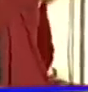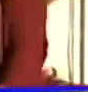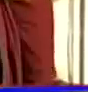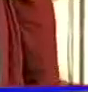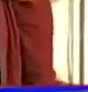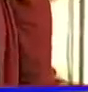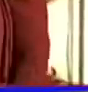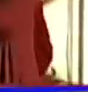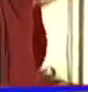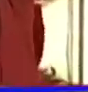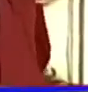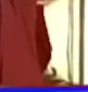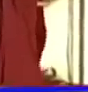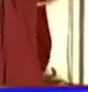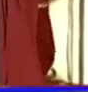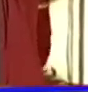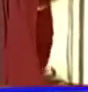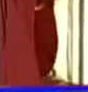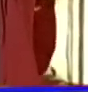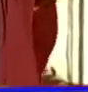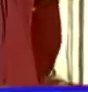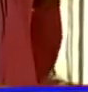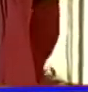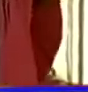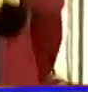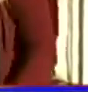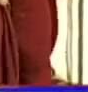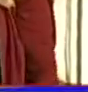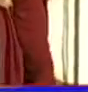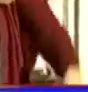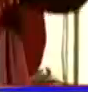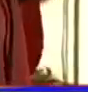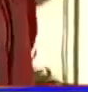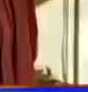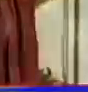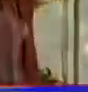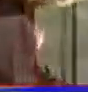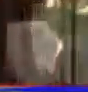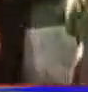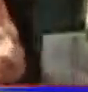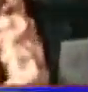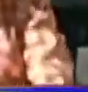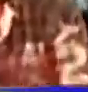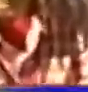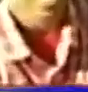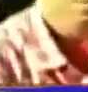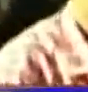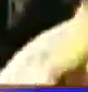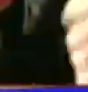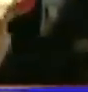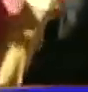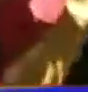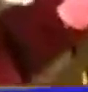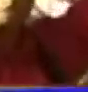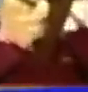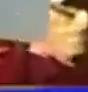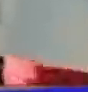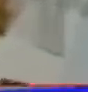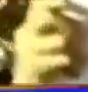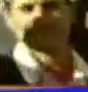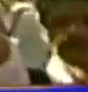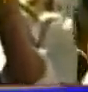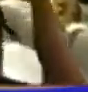para conquistar. Los indios con piel de bronce remaban por la ribera, iban a pescar. Y en el verde